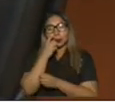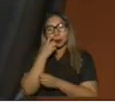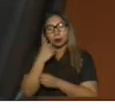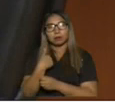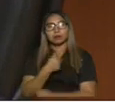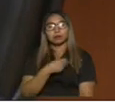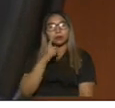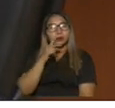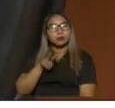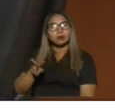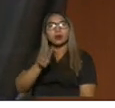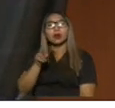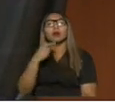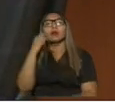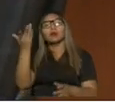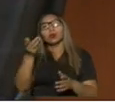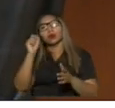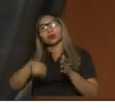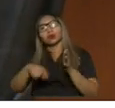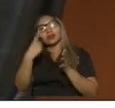cómo eliminarlas,